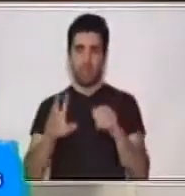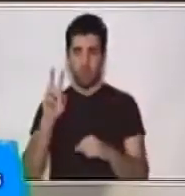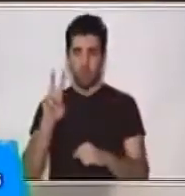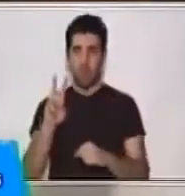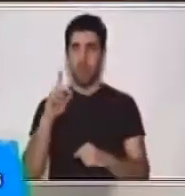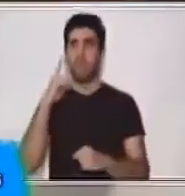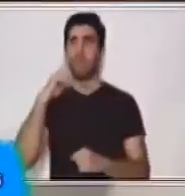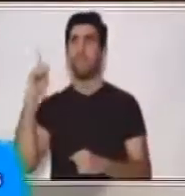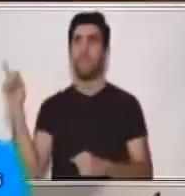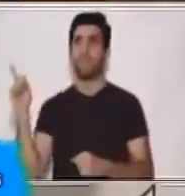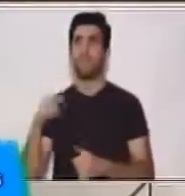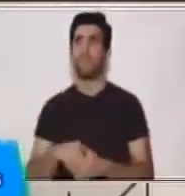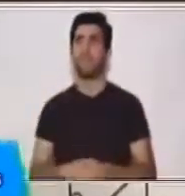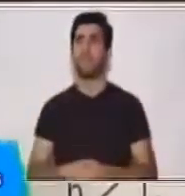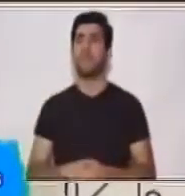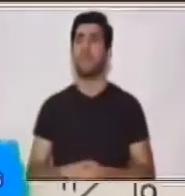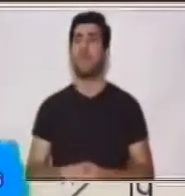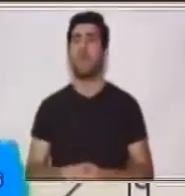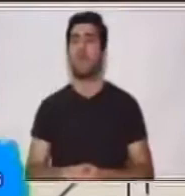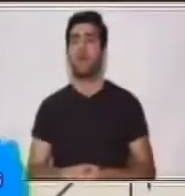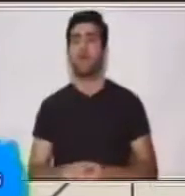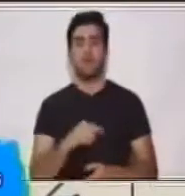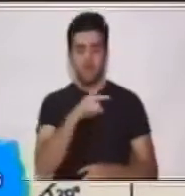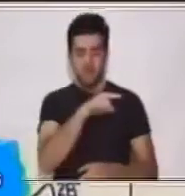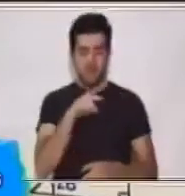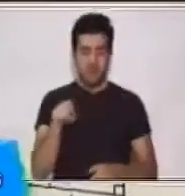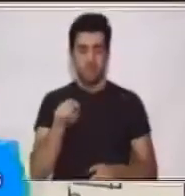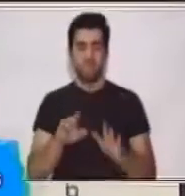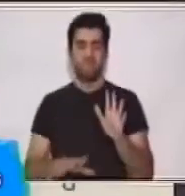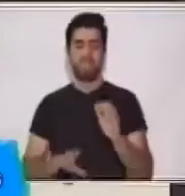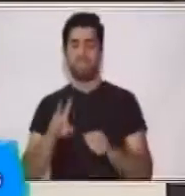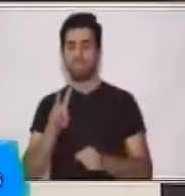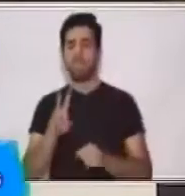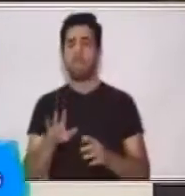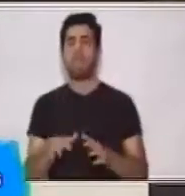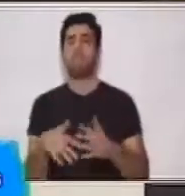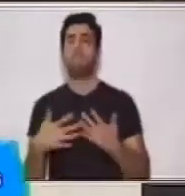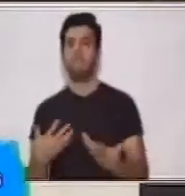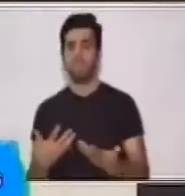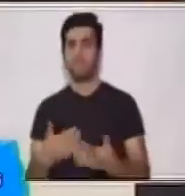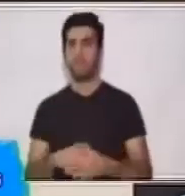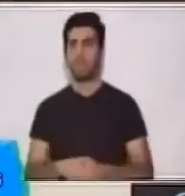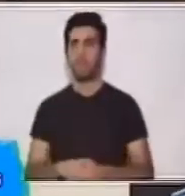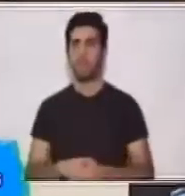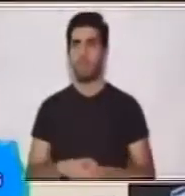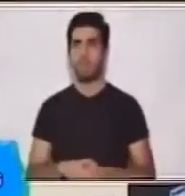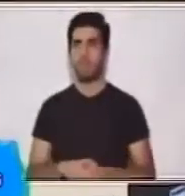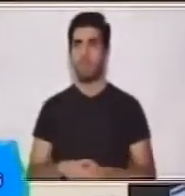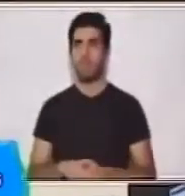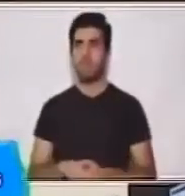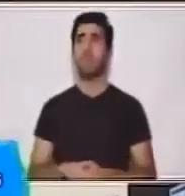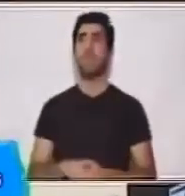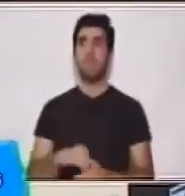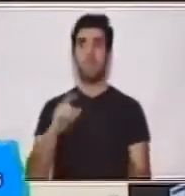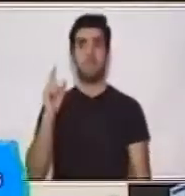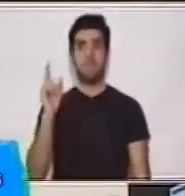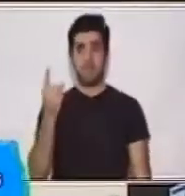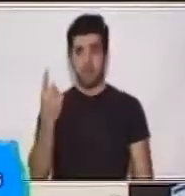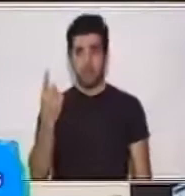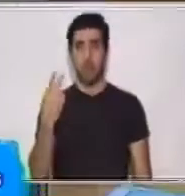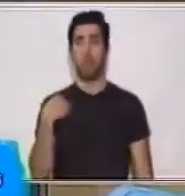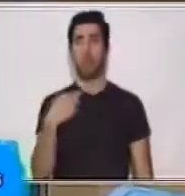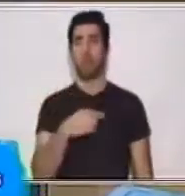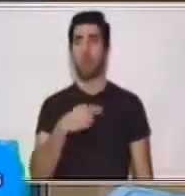¿verdad? Este lado que se estaría convirtiendo en... Bueno, tenemos que observar dónde está